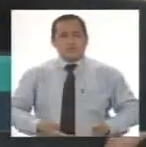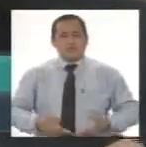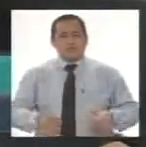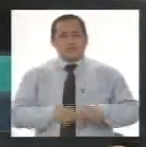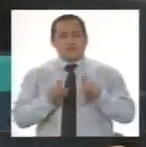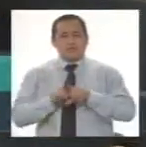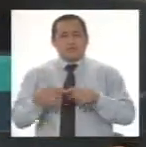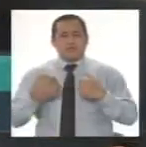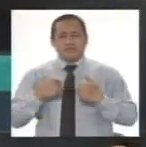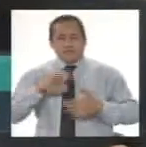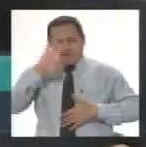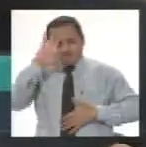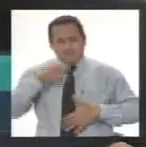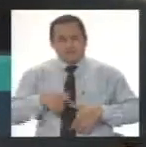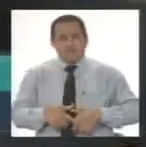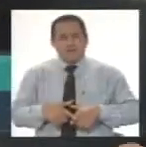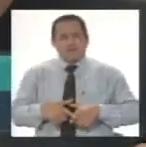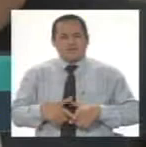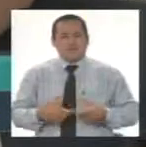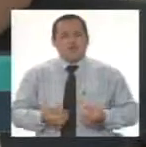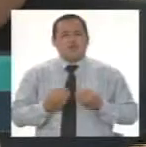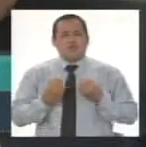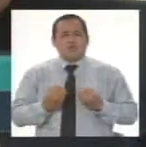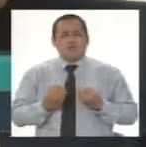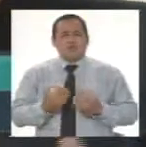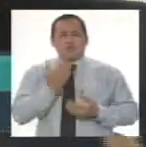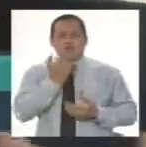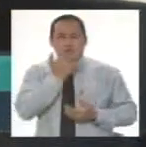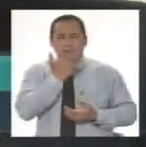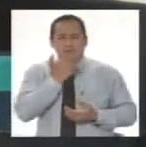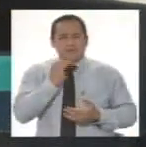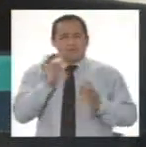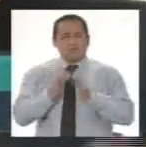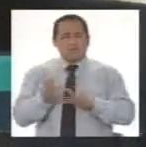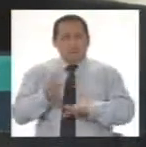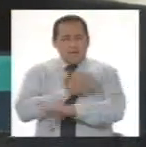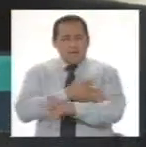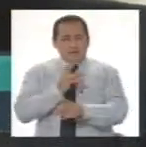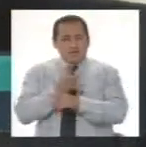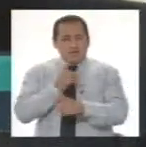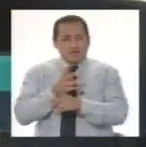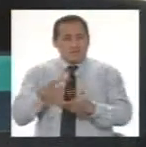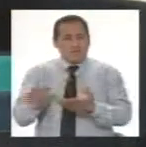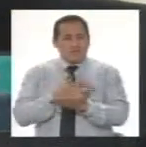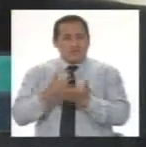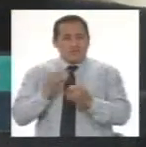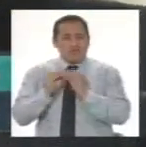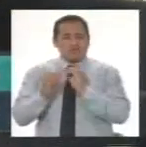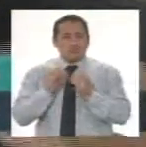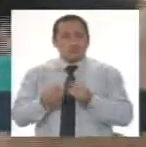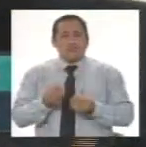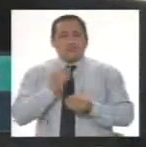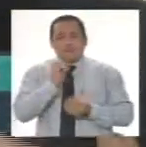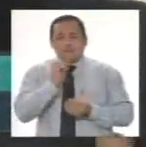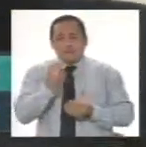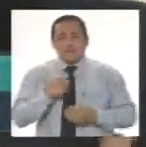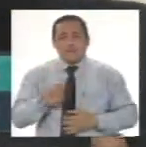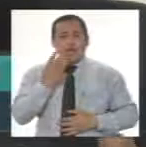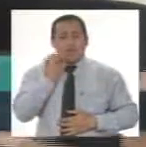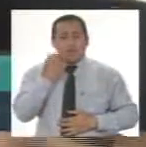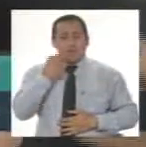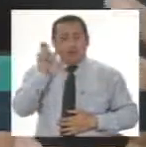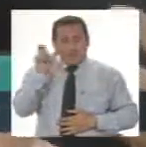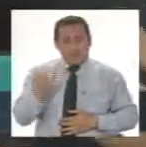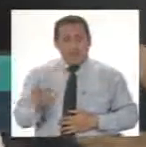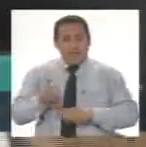o si ya tienen una infección. Pero ¿qué hay de la prevención? No hay prevención ahí, porque debería ser. La adolescente debe